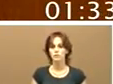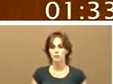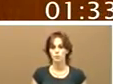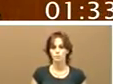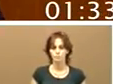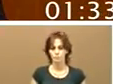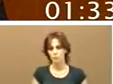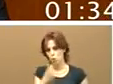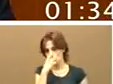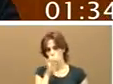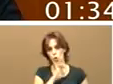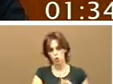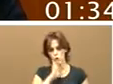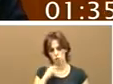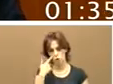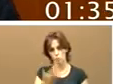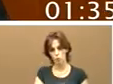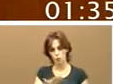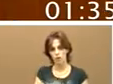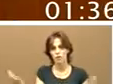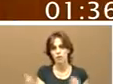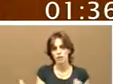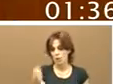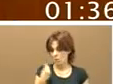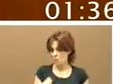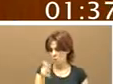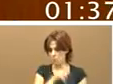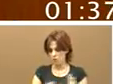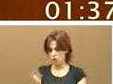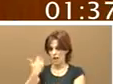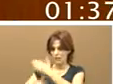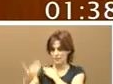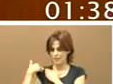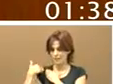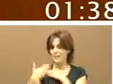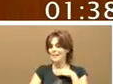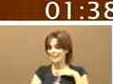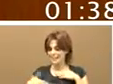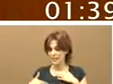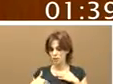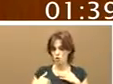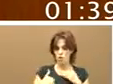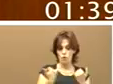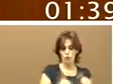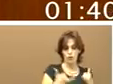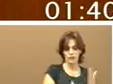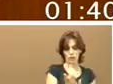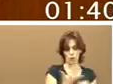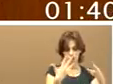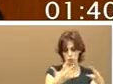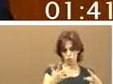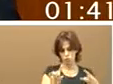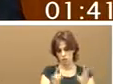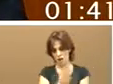es curioso comprobar como los mismos que ayer proponían pasar de 8 a 12 los días festivos para que abrieran las grandes